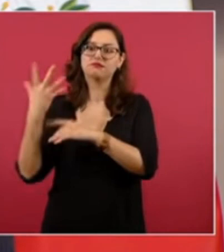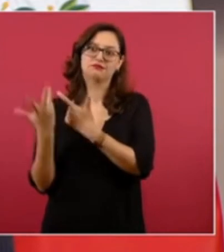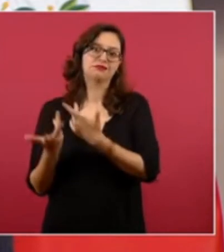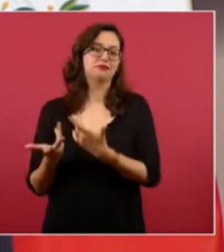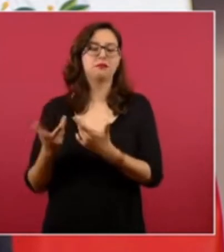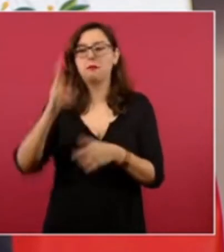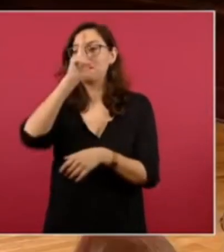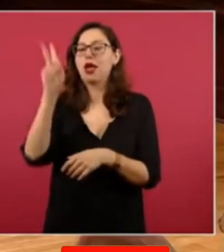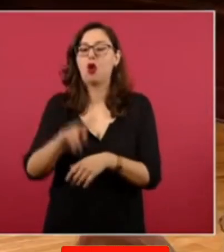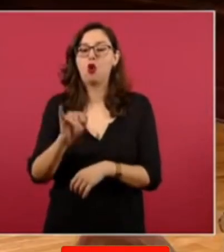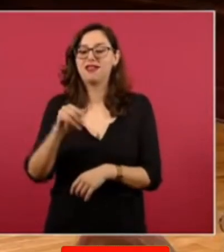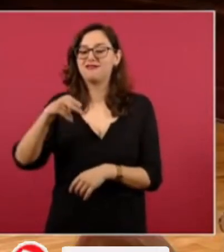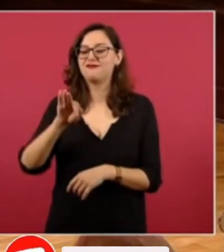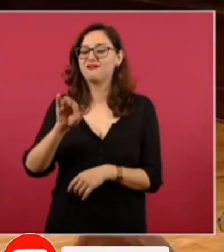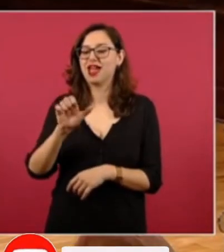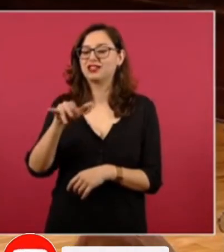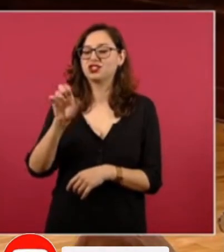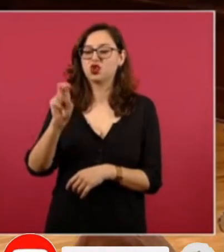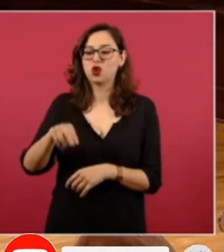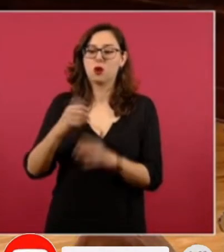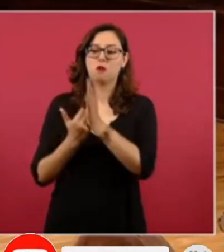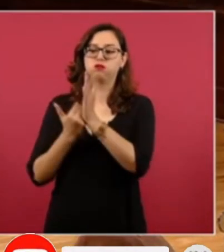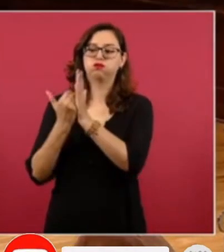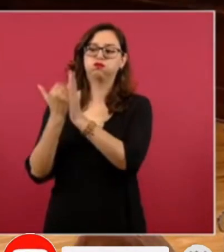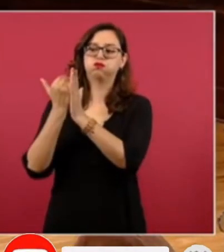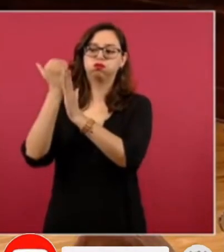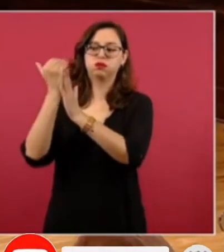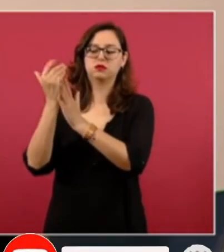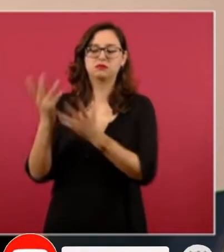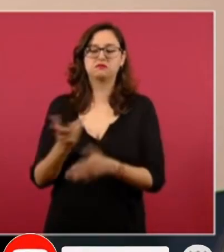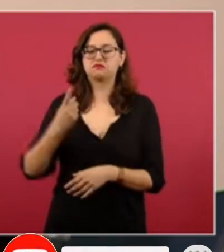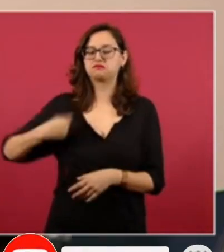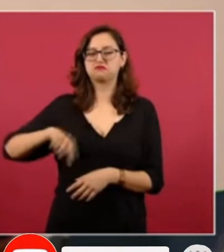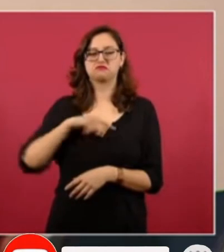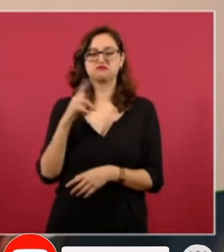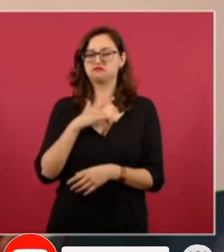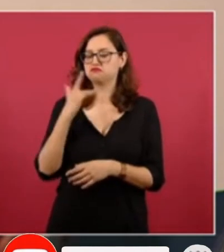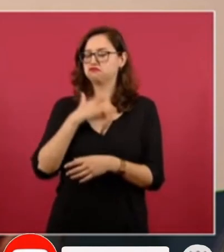o es más inflación. Entonces tomamos la decisión